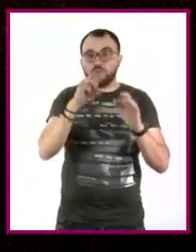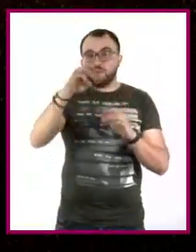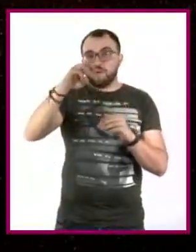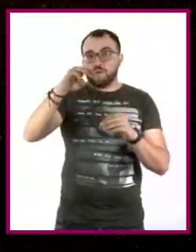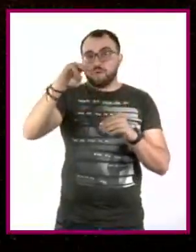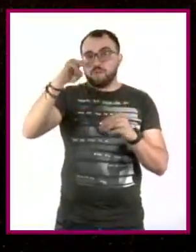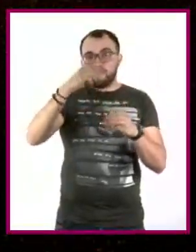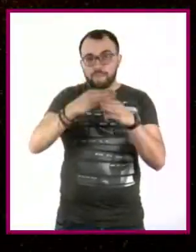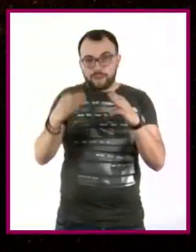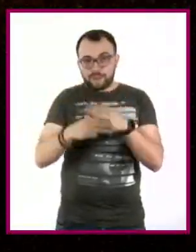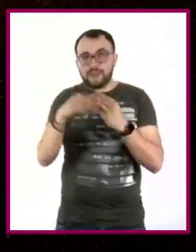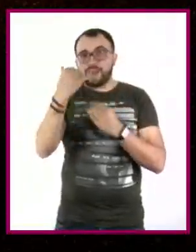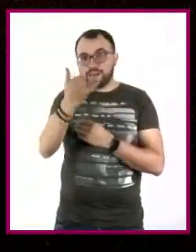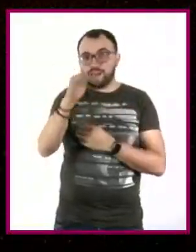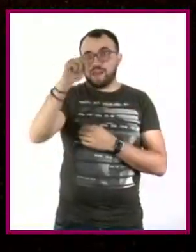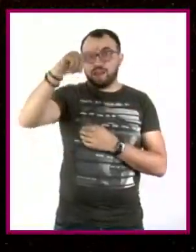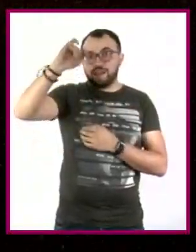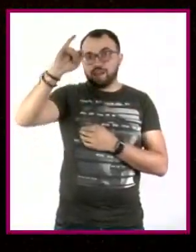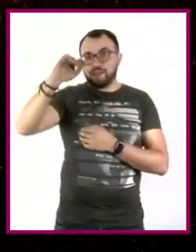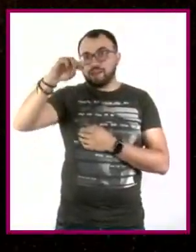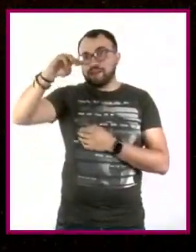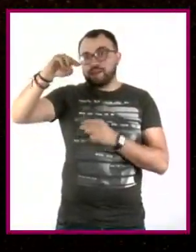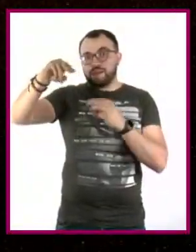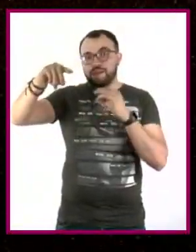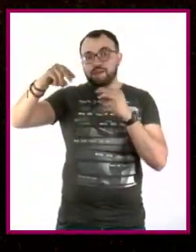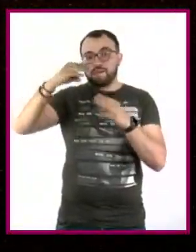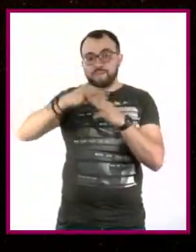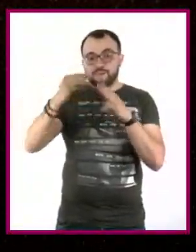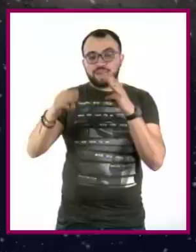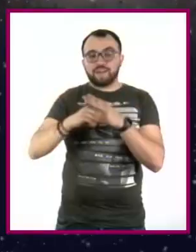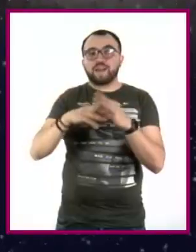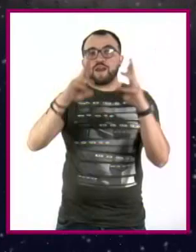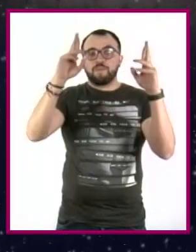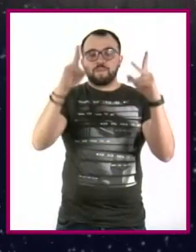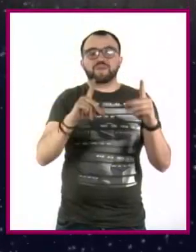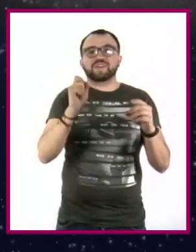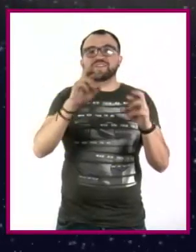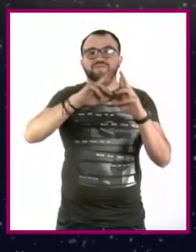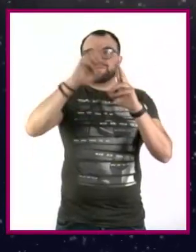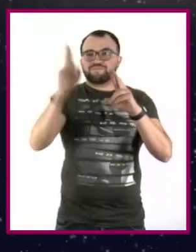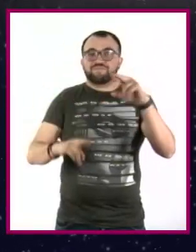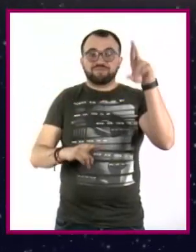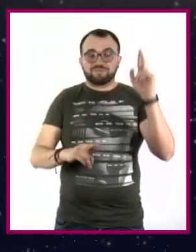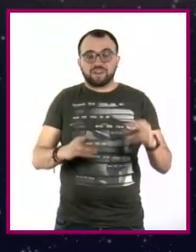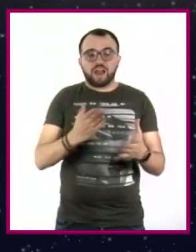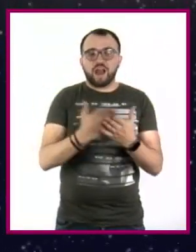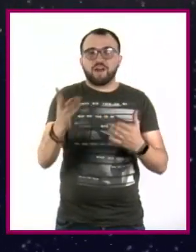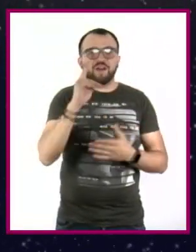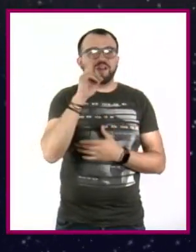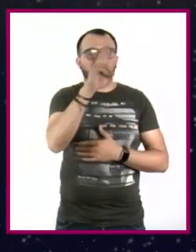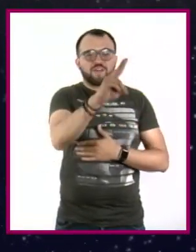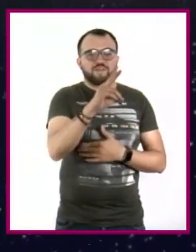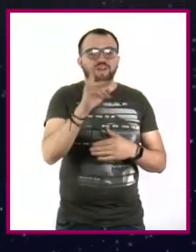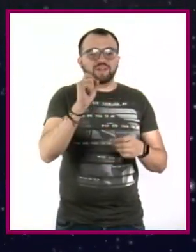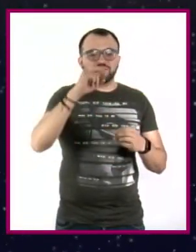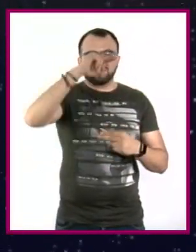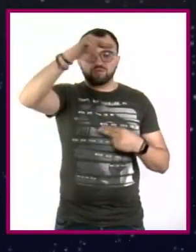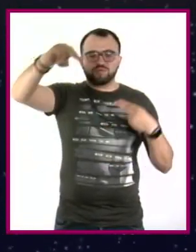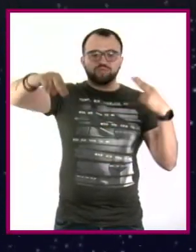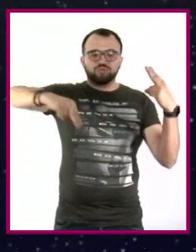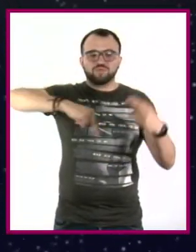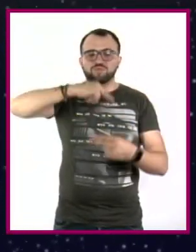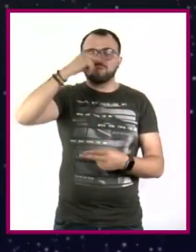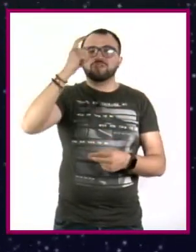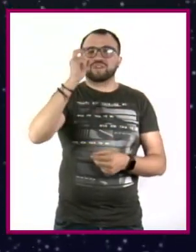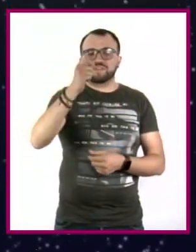se encuentran, se aniquilan, produciendo rayos gamma. Hoy en día vemos un universo dominado principalmente